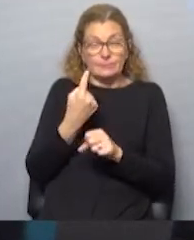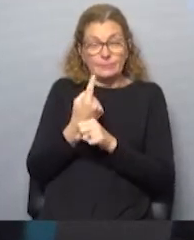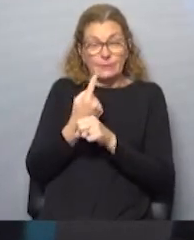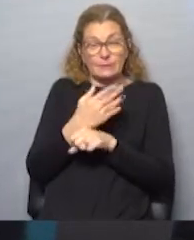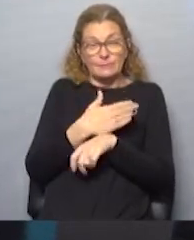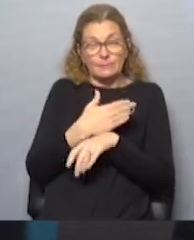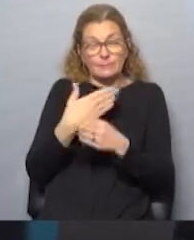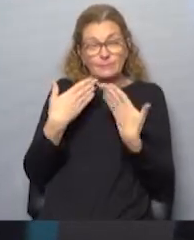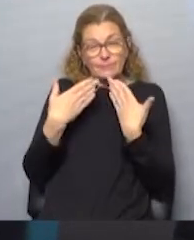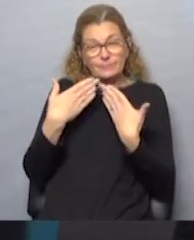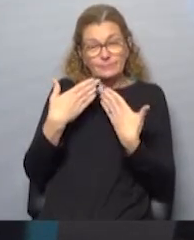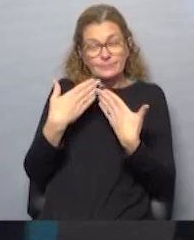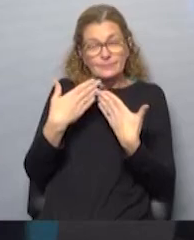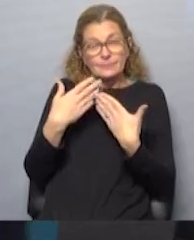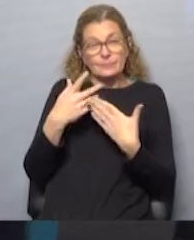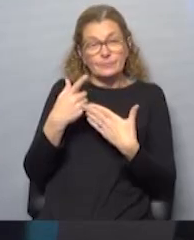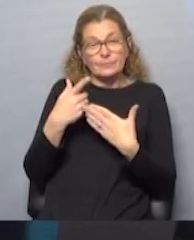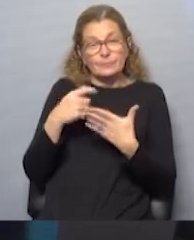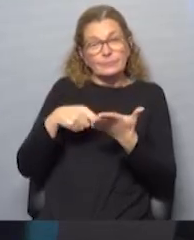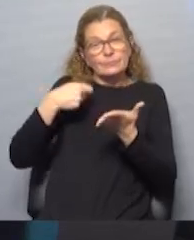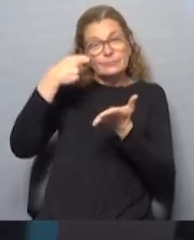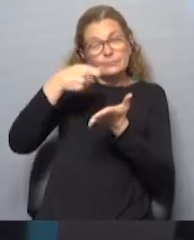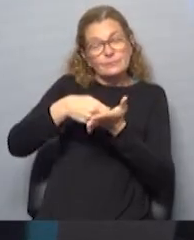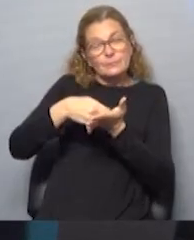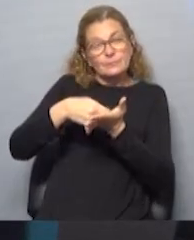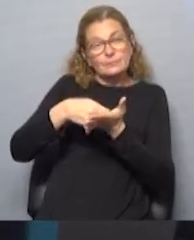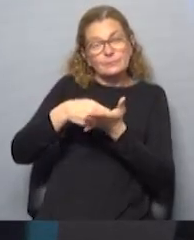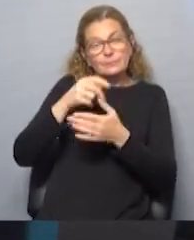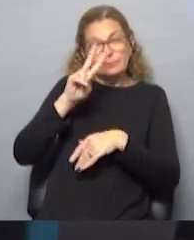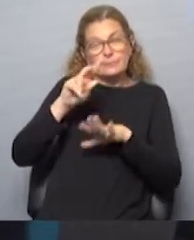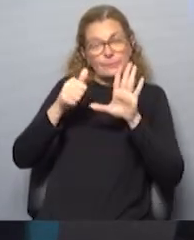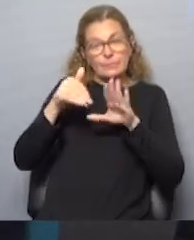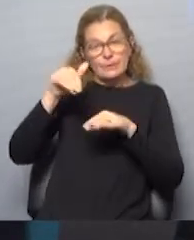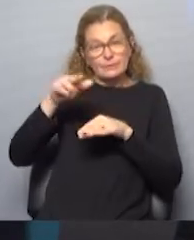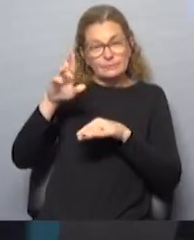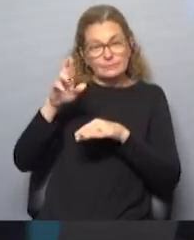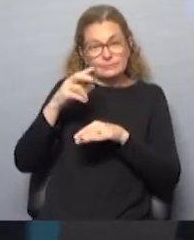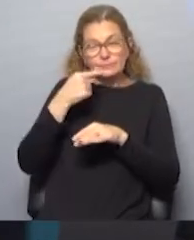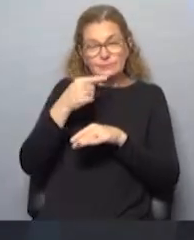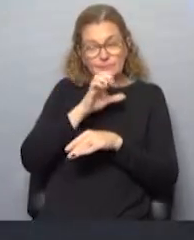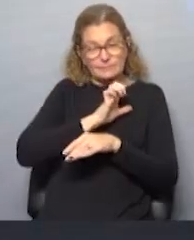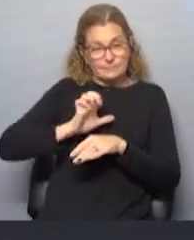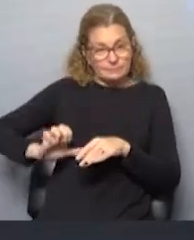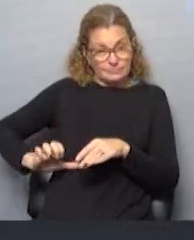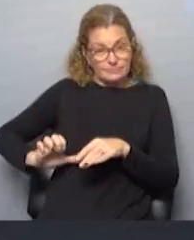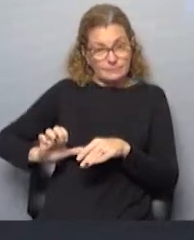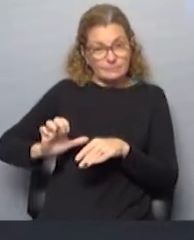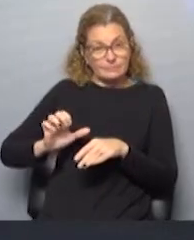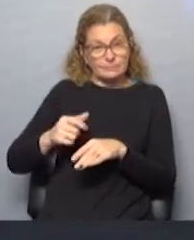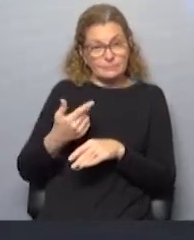ustedes estuvieron hablando de la supuesta asignación presupuestal de 26 millones de dólares que anunció el poder ejecutivo